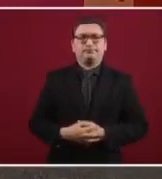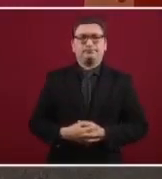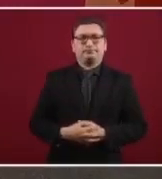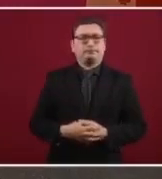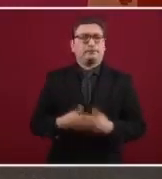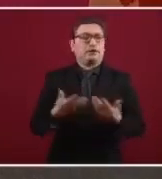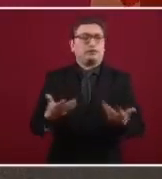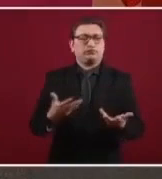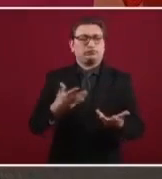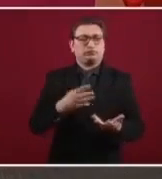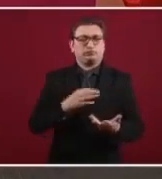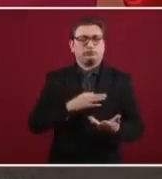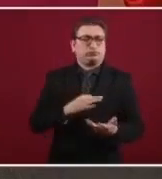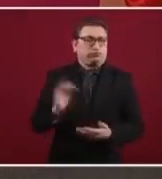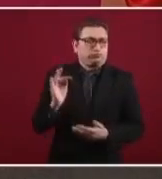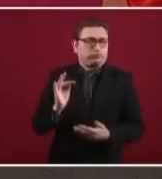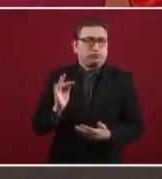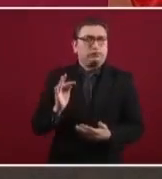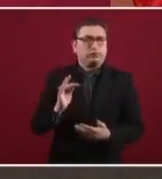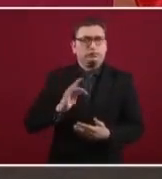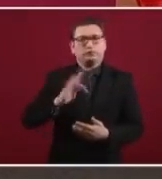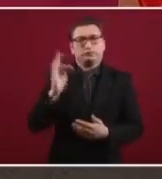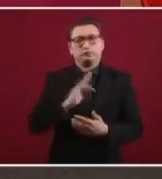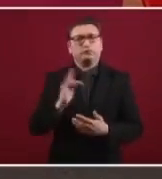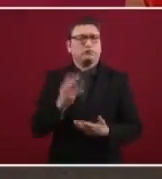O sea que podríamos ahorrarnos